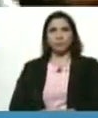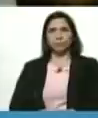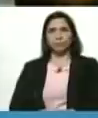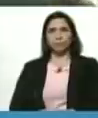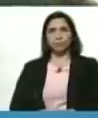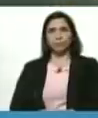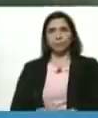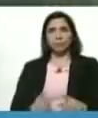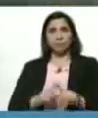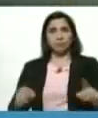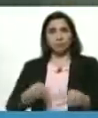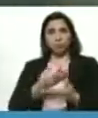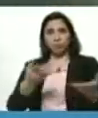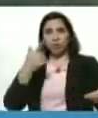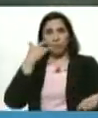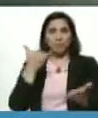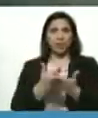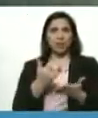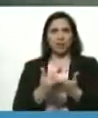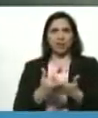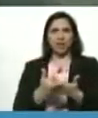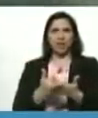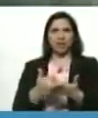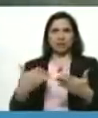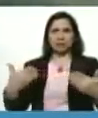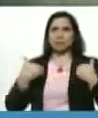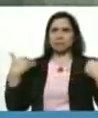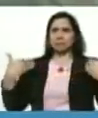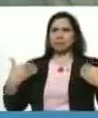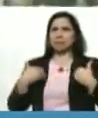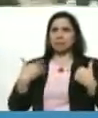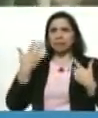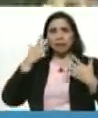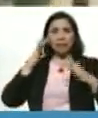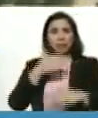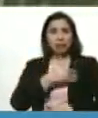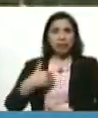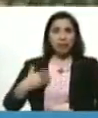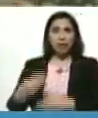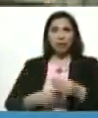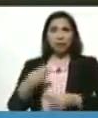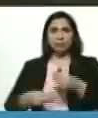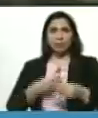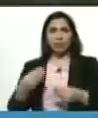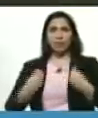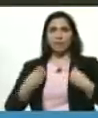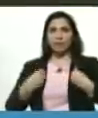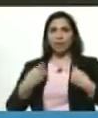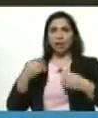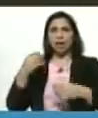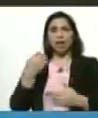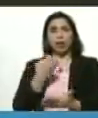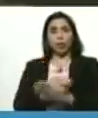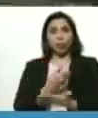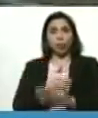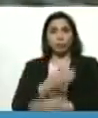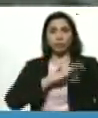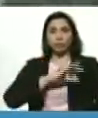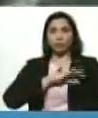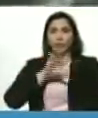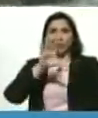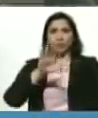para que ustedes ver lo que es el daño que tratan de hacerle a la vida económica social de un país